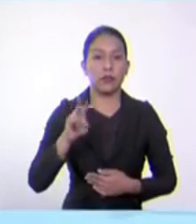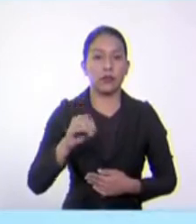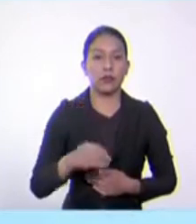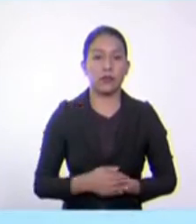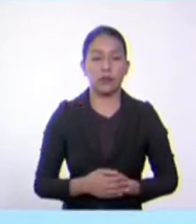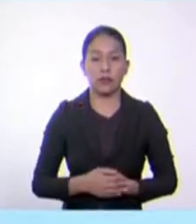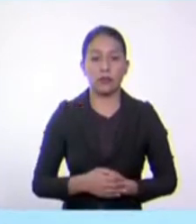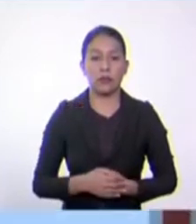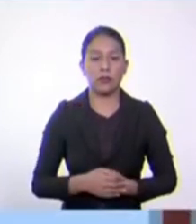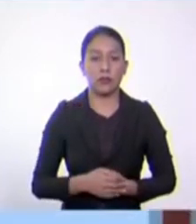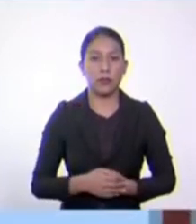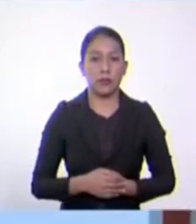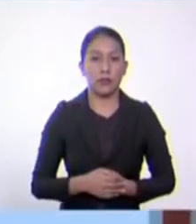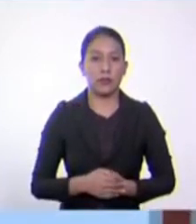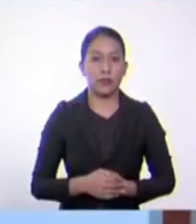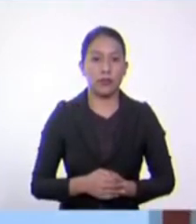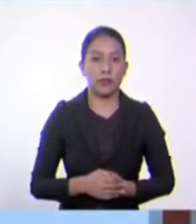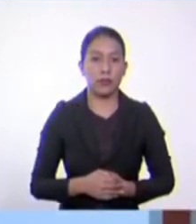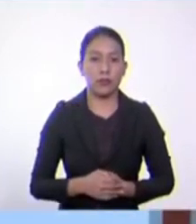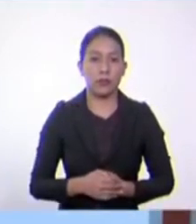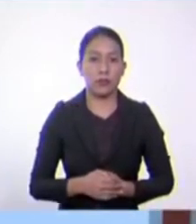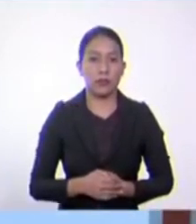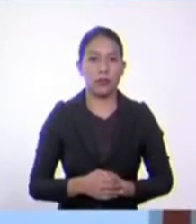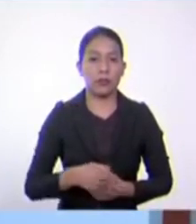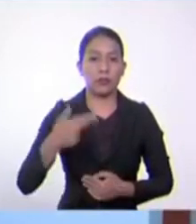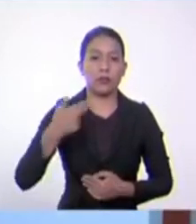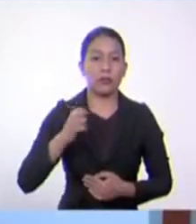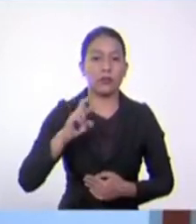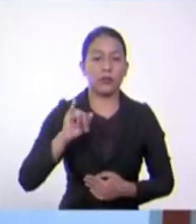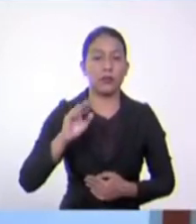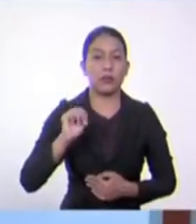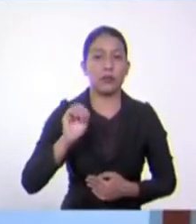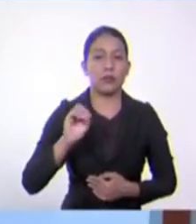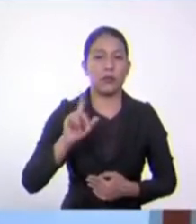Anona y Querimola